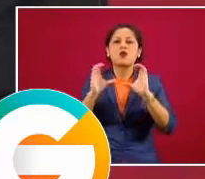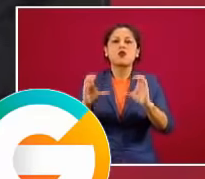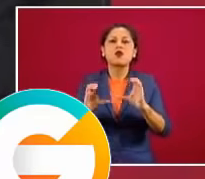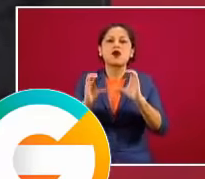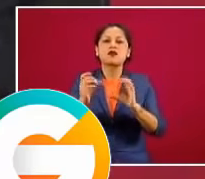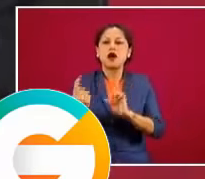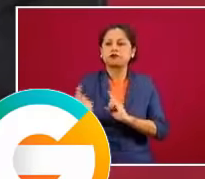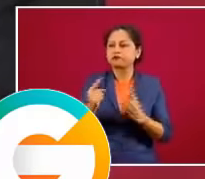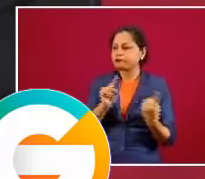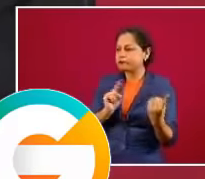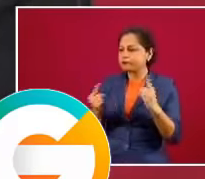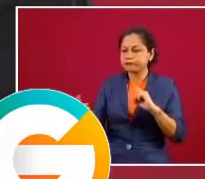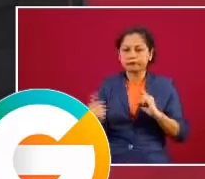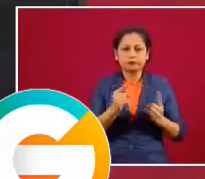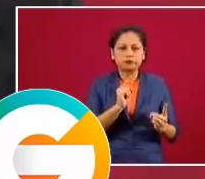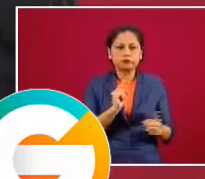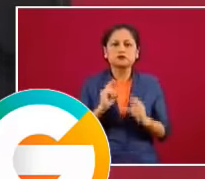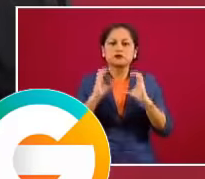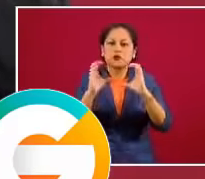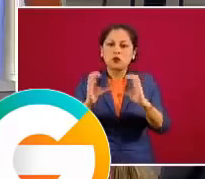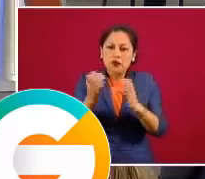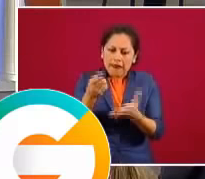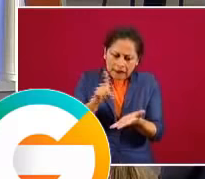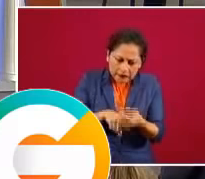con nuestras familias.